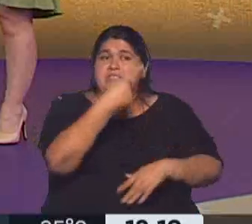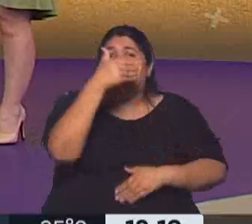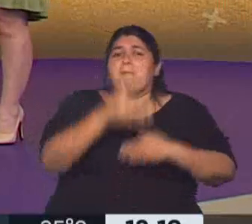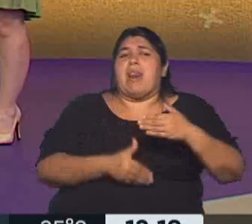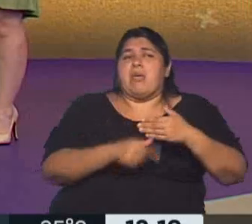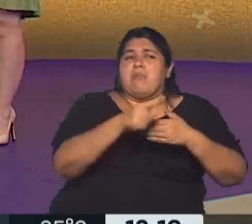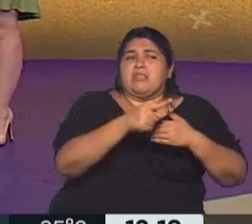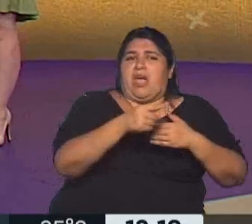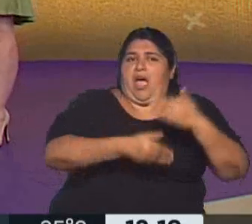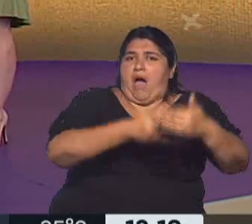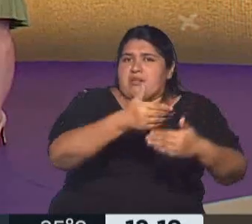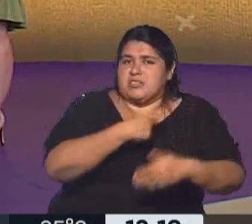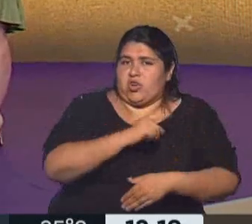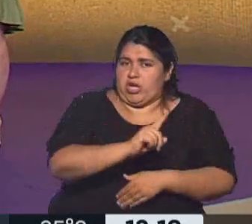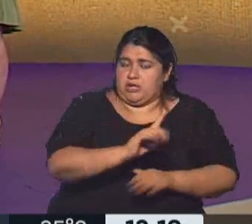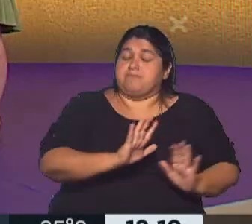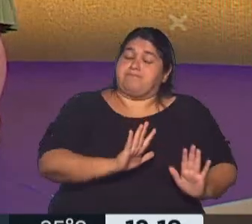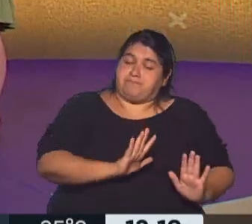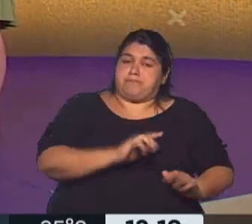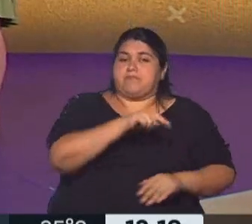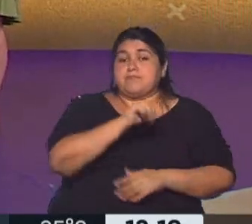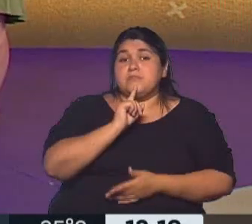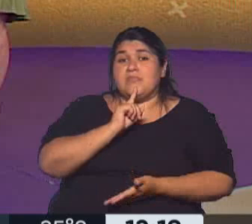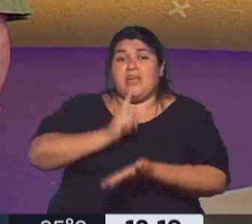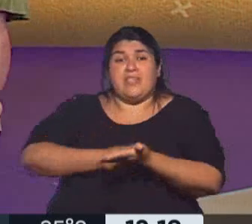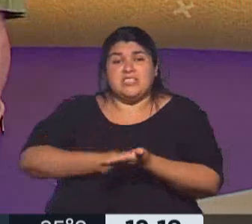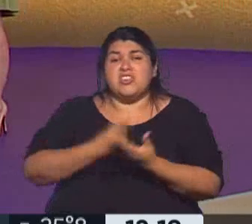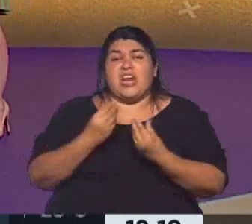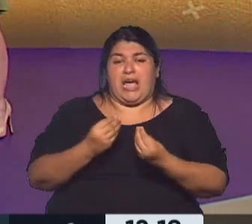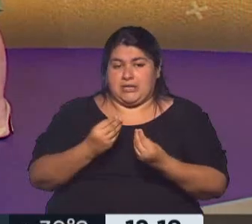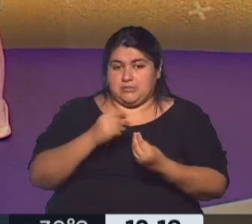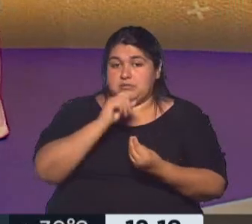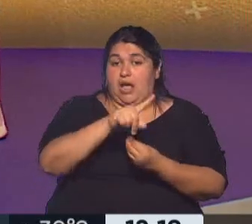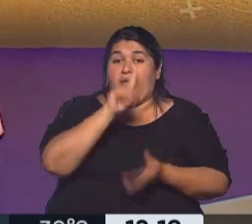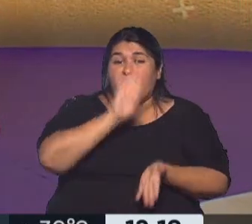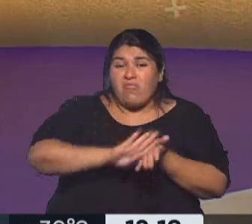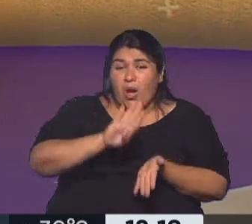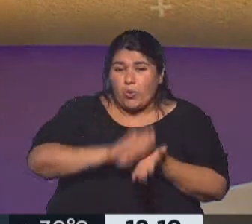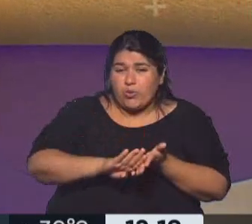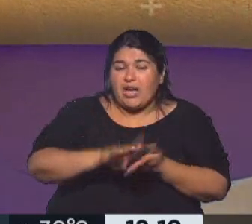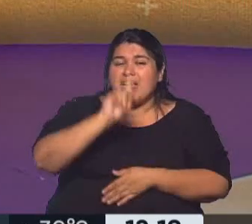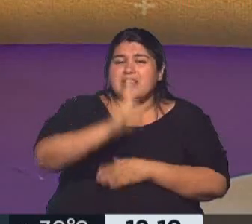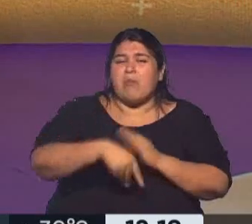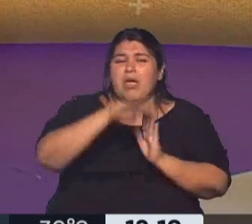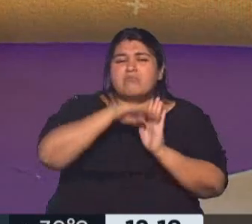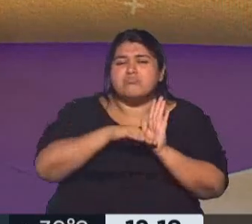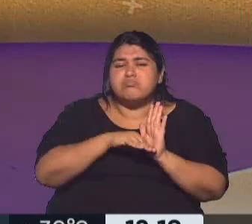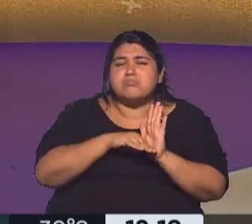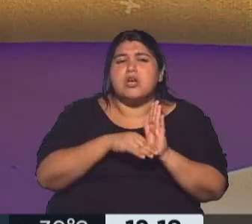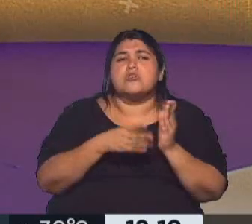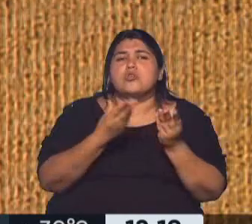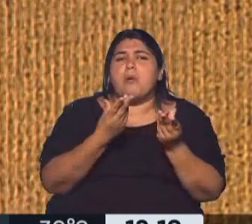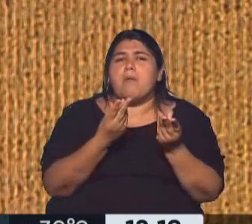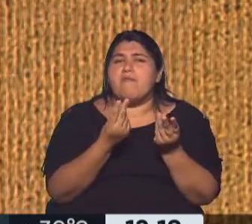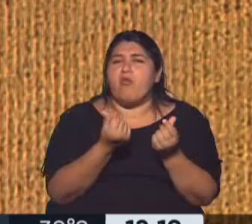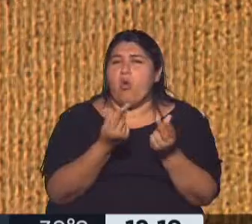límites. Entre esas medidas se encuentran, acá lo dice más fácil, una operación de deuda y el uso de medidas de gestión de flujos de